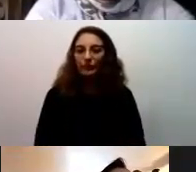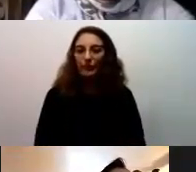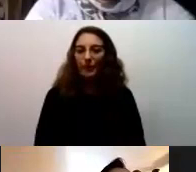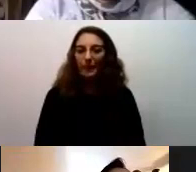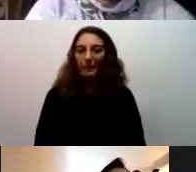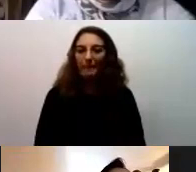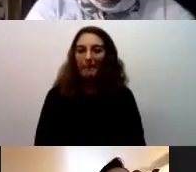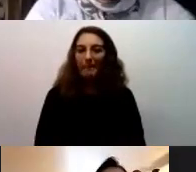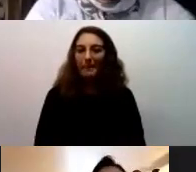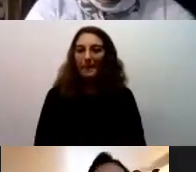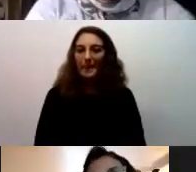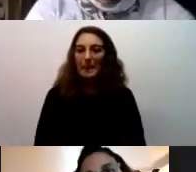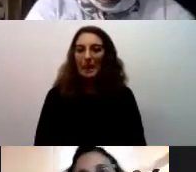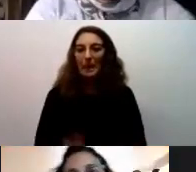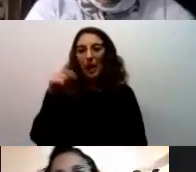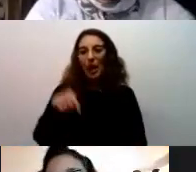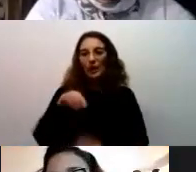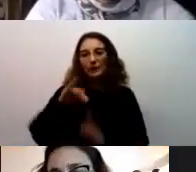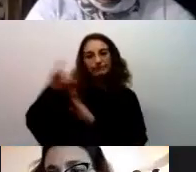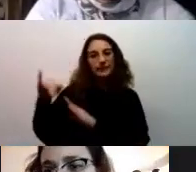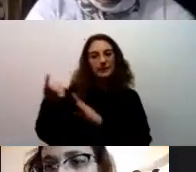vamos a pasar con el tema de